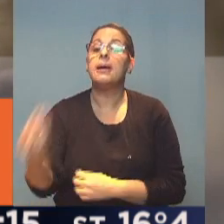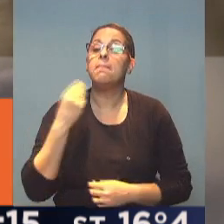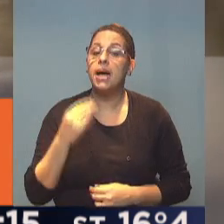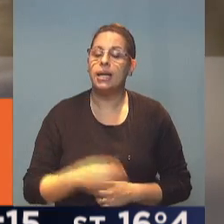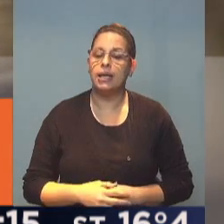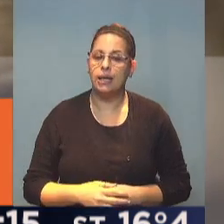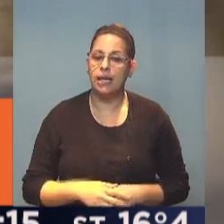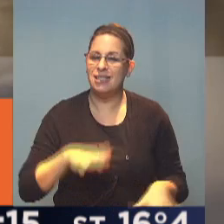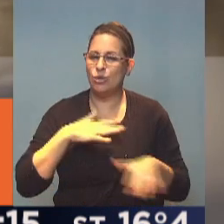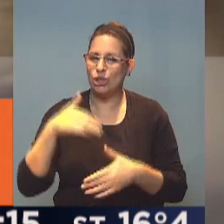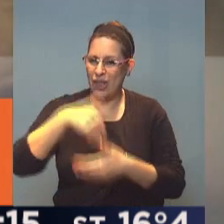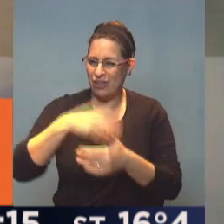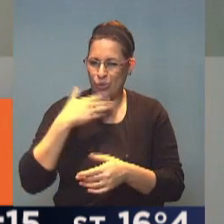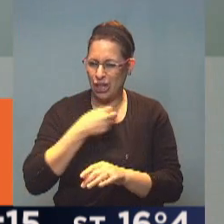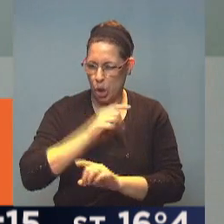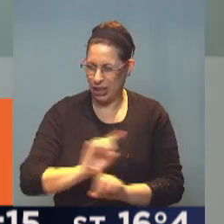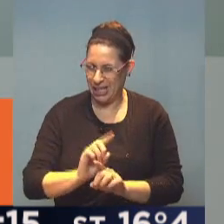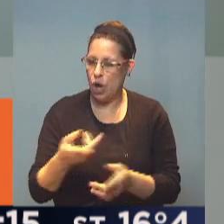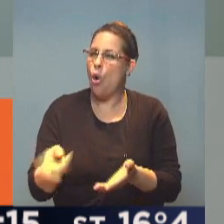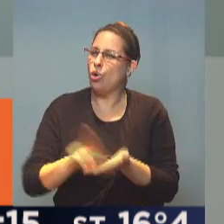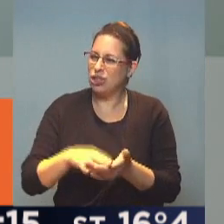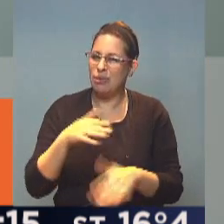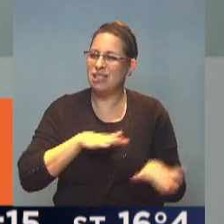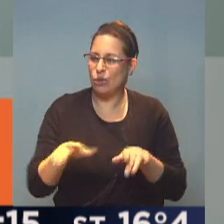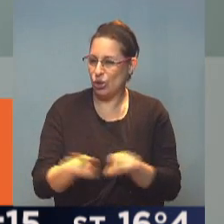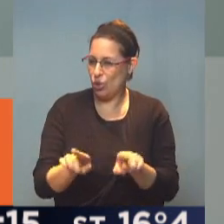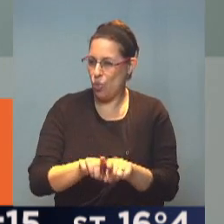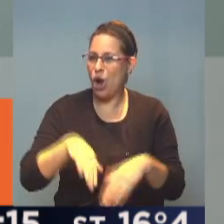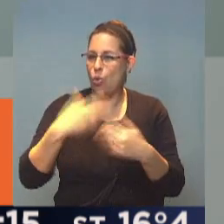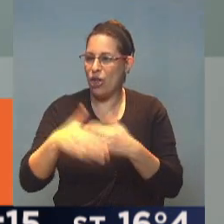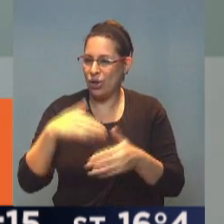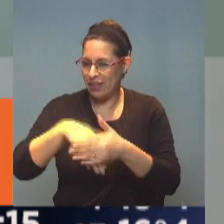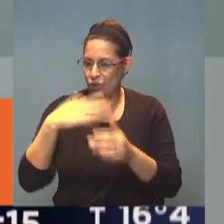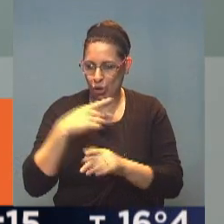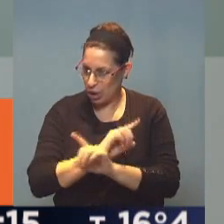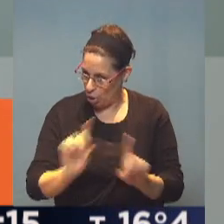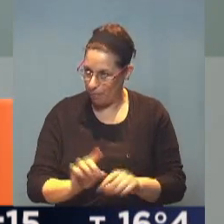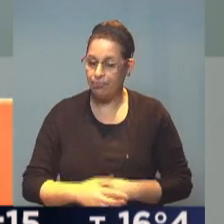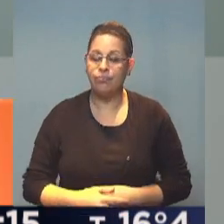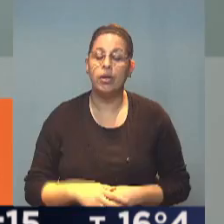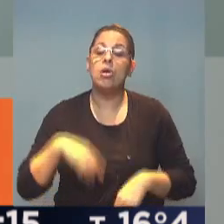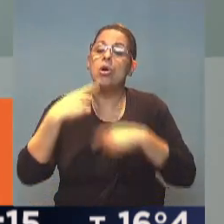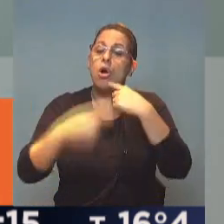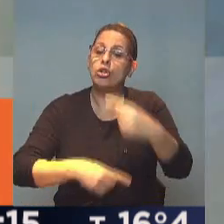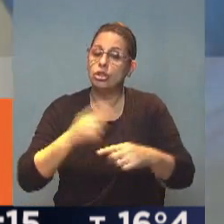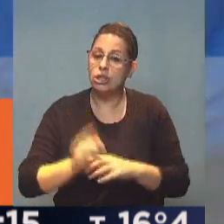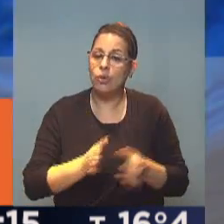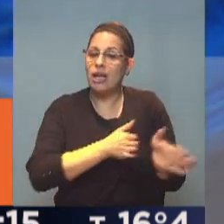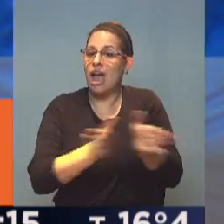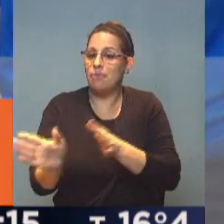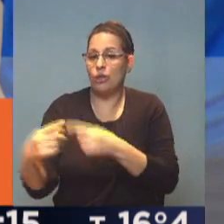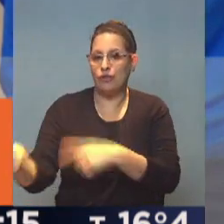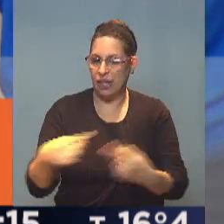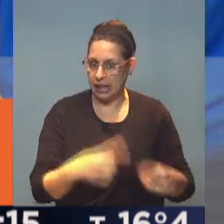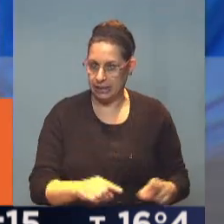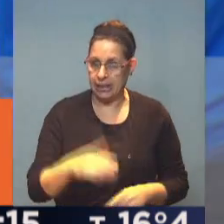sucedan ese tipo de situaciones o no se repitan ese tipo de situaciones con otros futbolistas del plantel. Siguen sus caminos por distintos